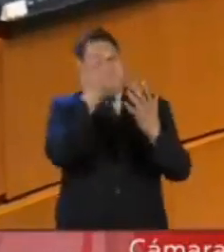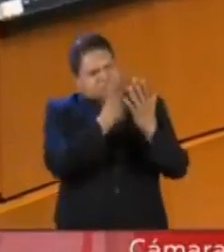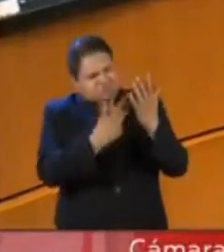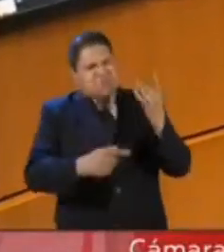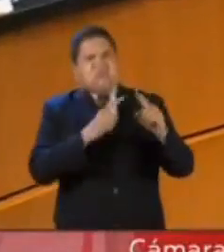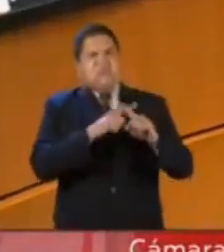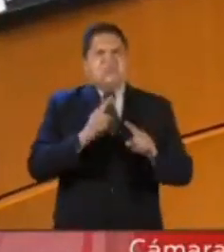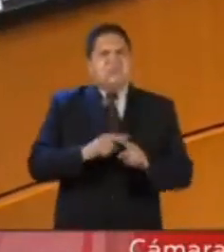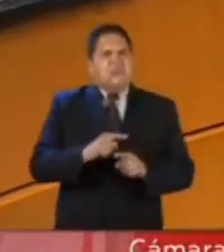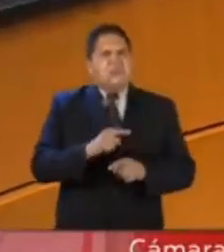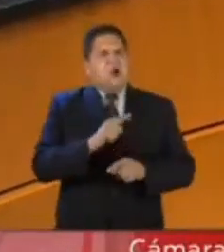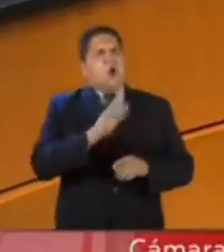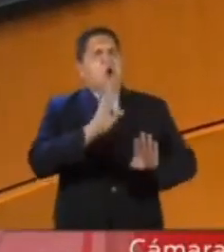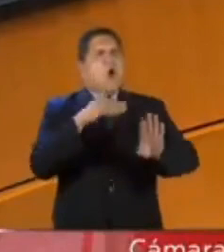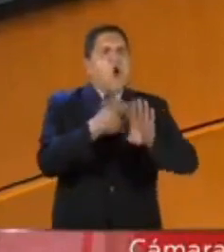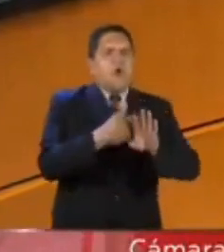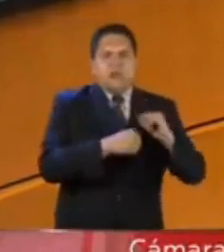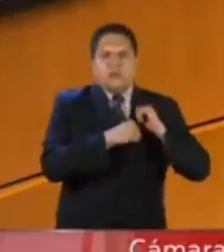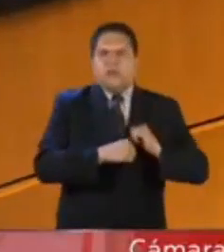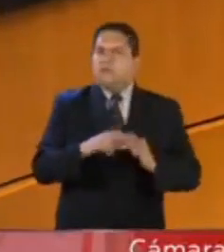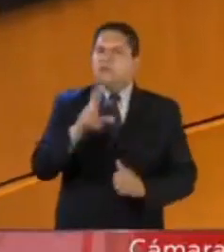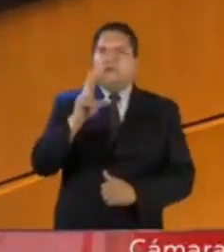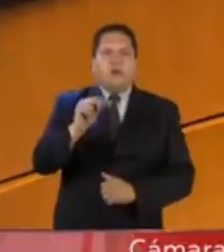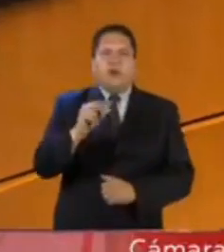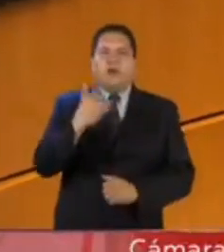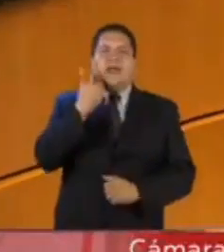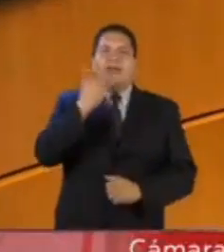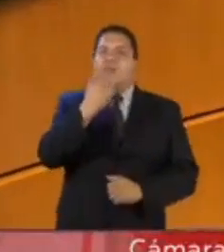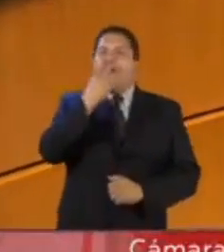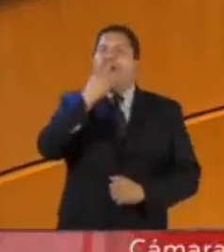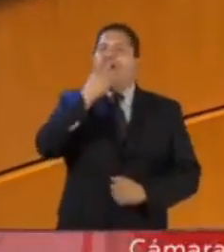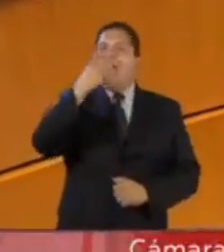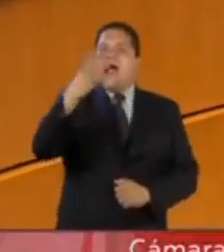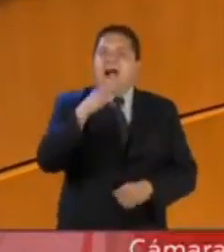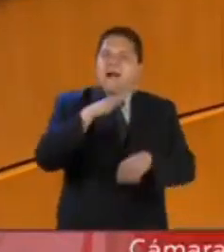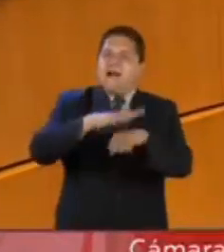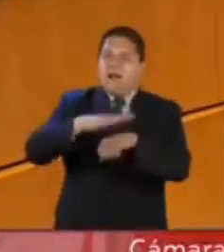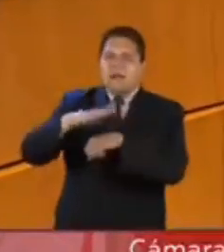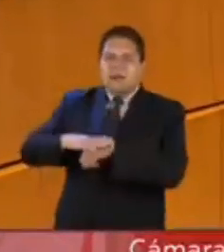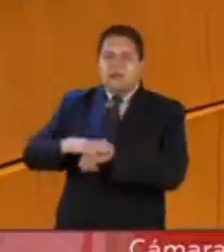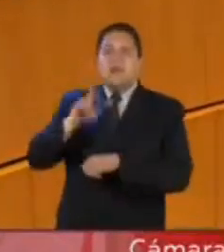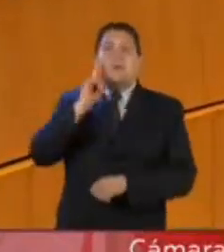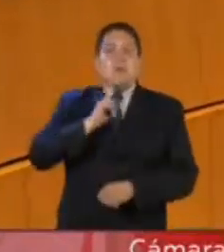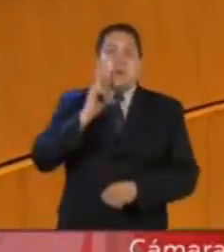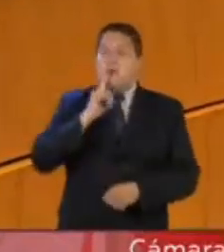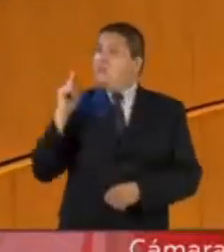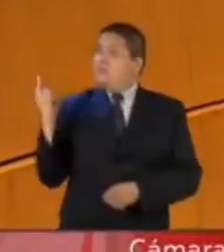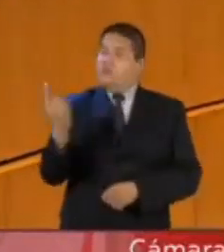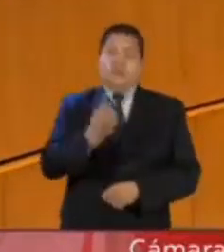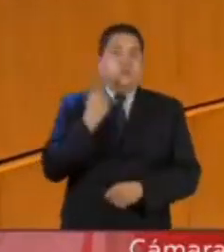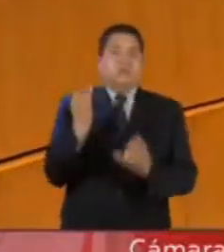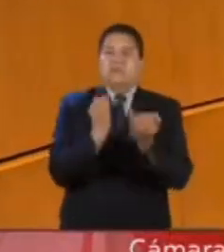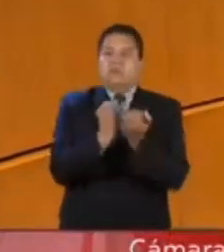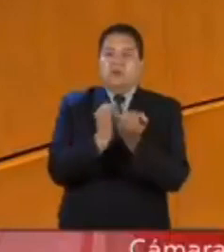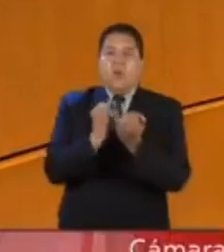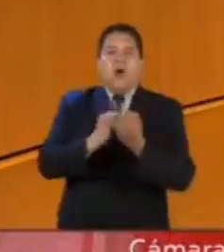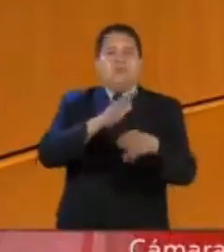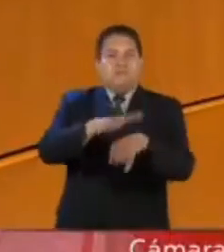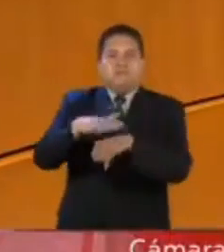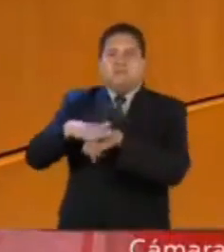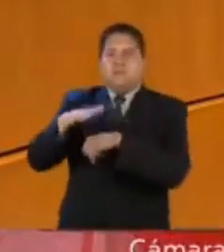por último un llamado a las mujeres para que sigan alzando la voz para que sigan gritando para que sigamos utilizando